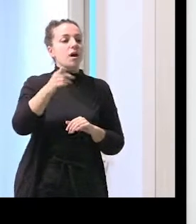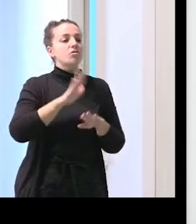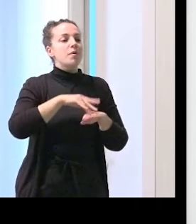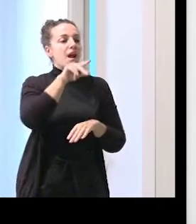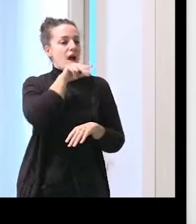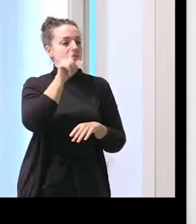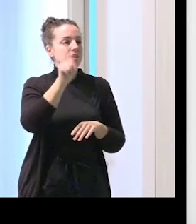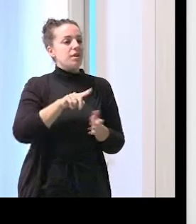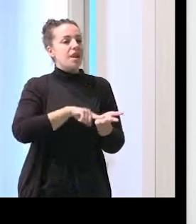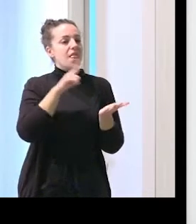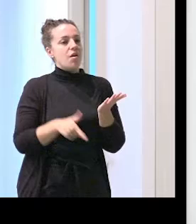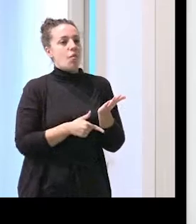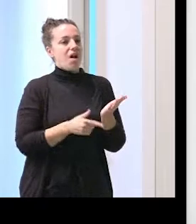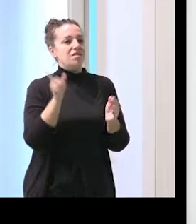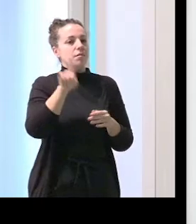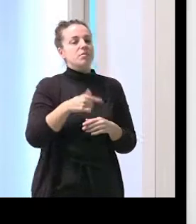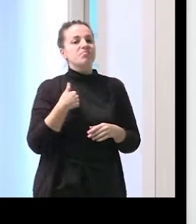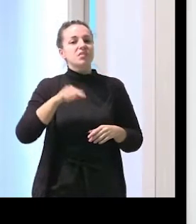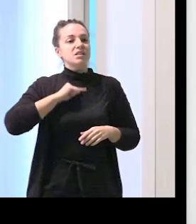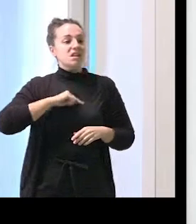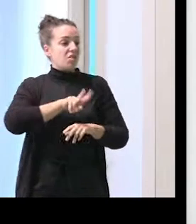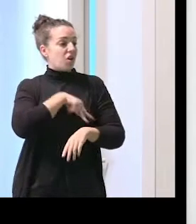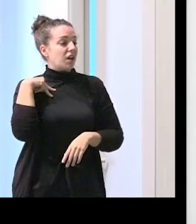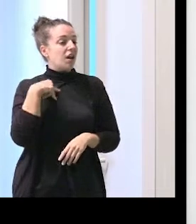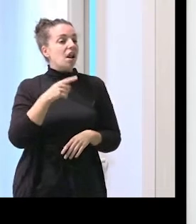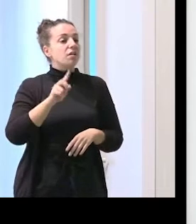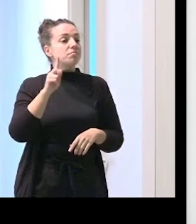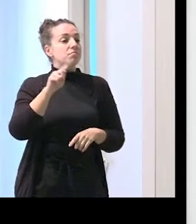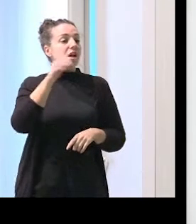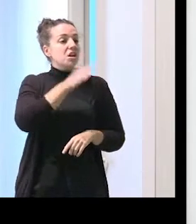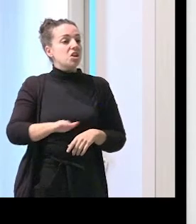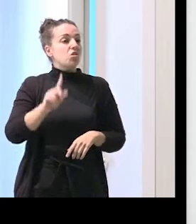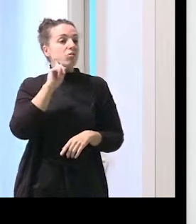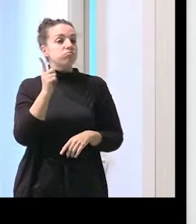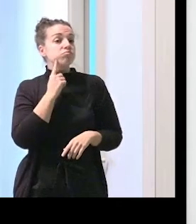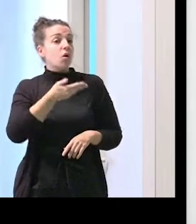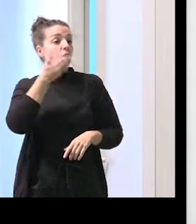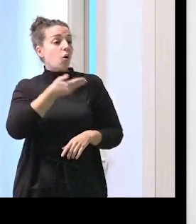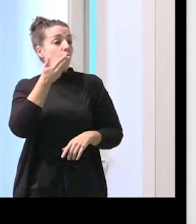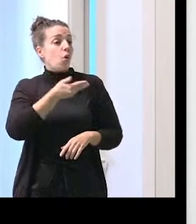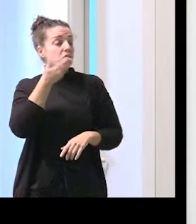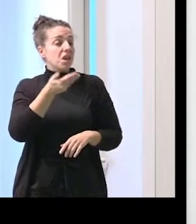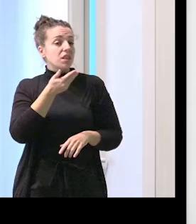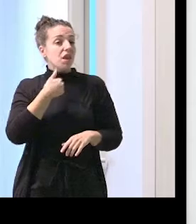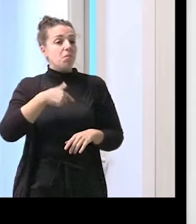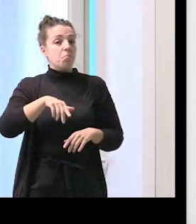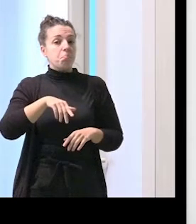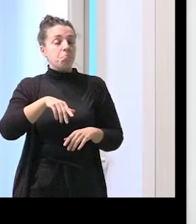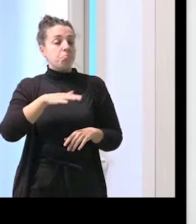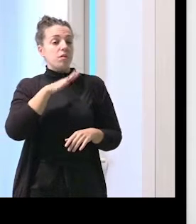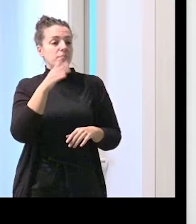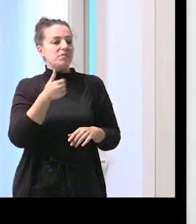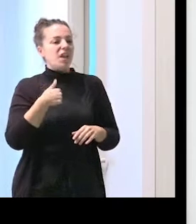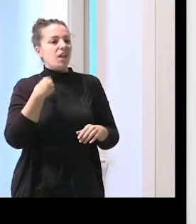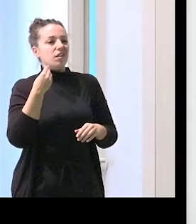sensación general es que el niño que oye no va a tener ningún tipo de impacto. Porque la gente sigue pensando que se compensa con